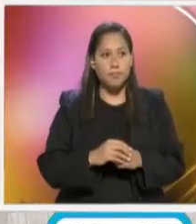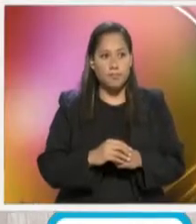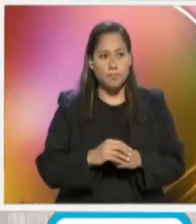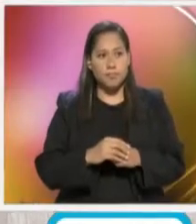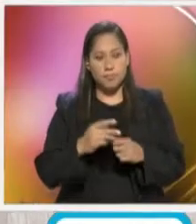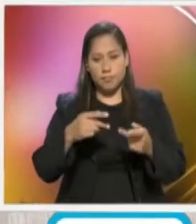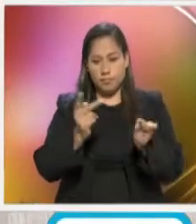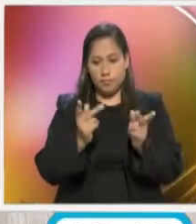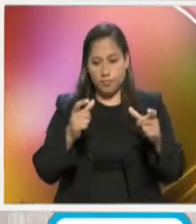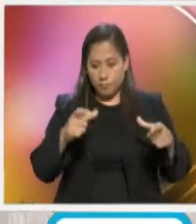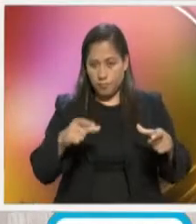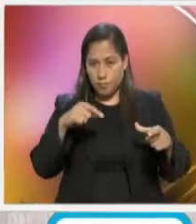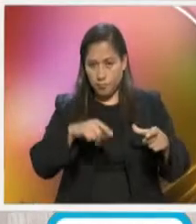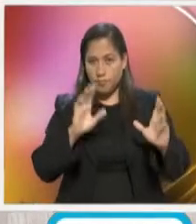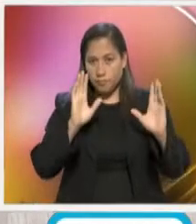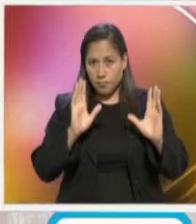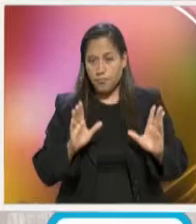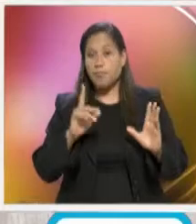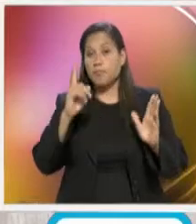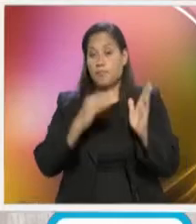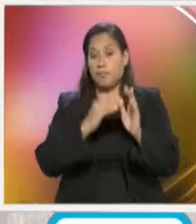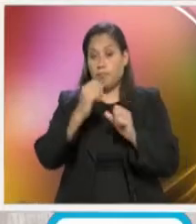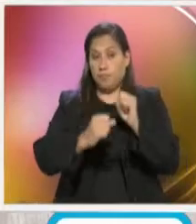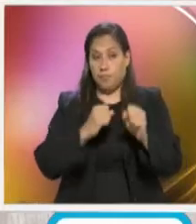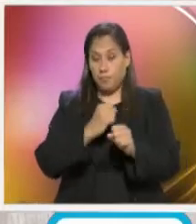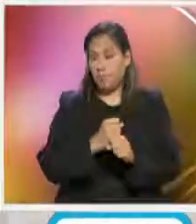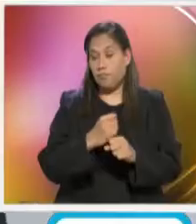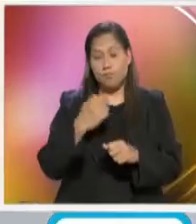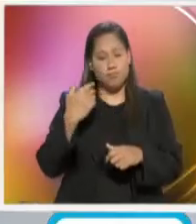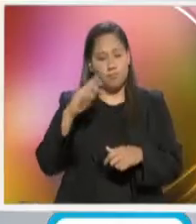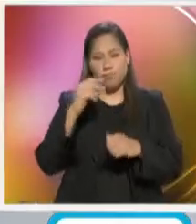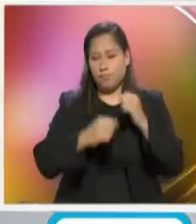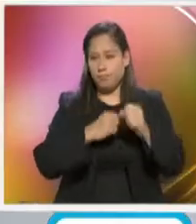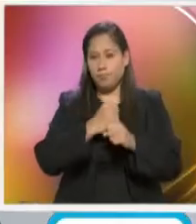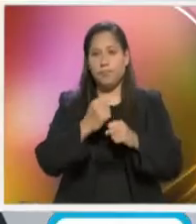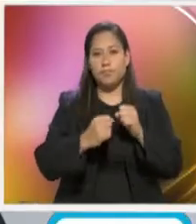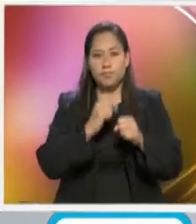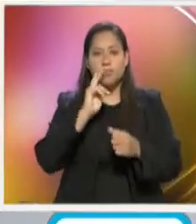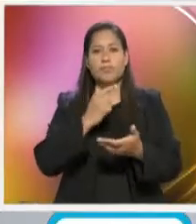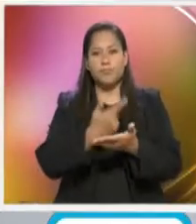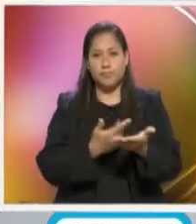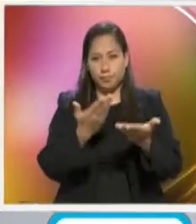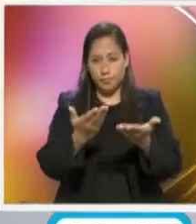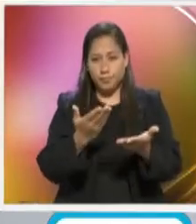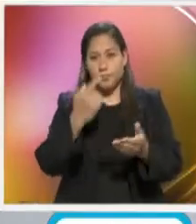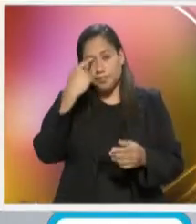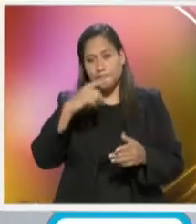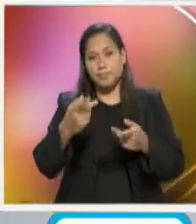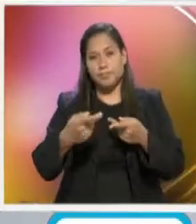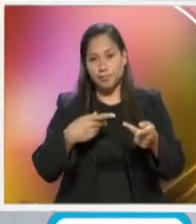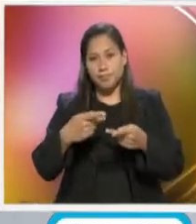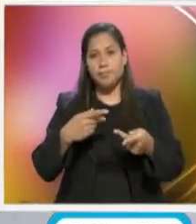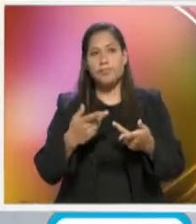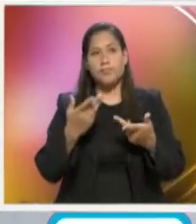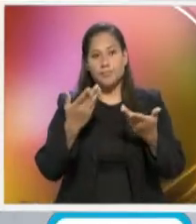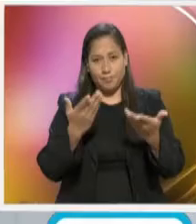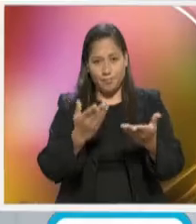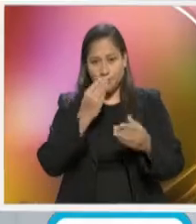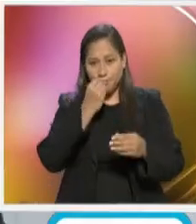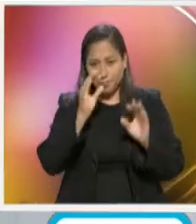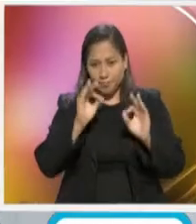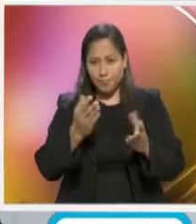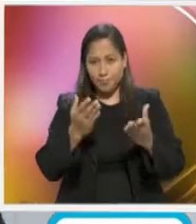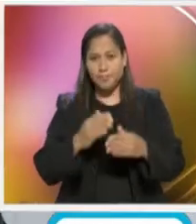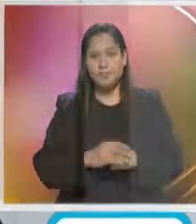de este platillo que ya es milenario, tiene miles de años. Sí, no. ¿Y qué le parece si vamos a ver cuáles son los ingredientes para prepararla tal y como se